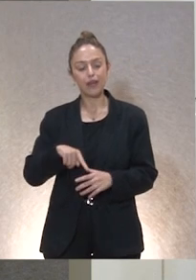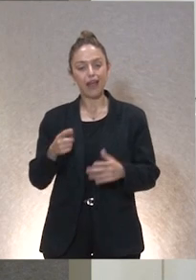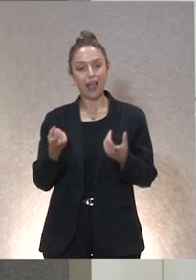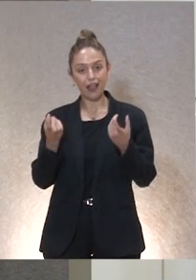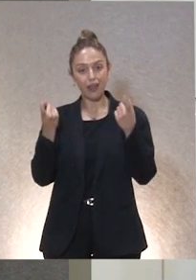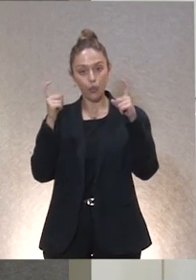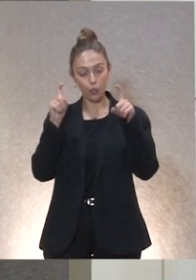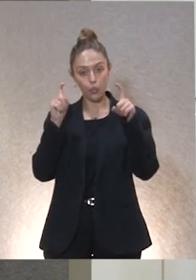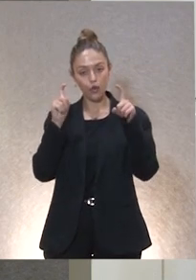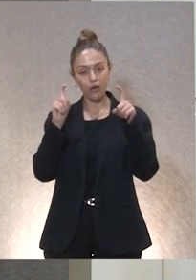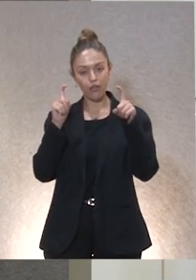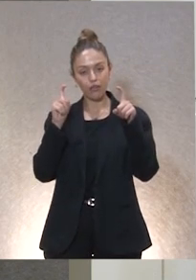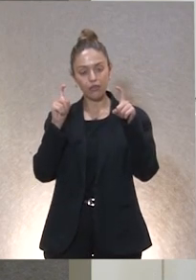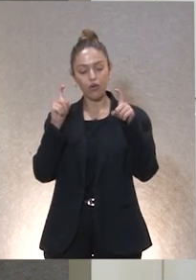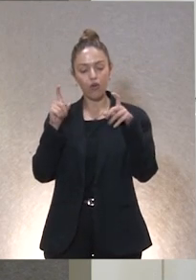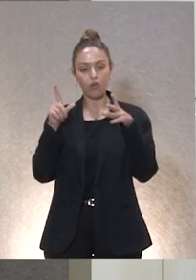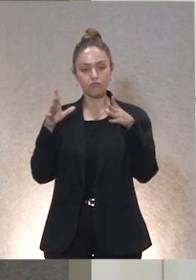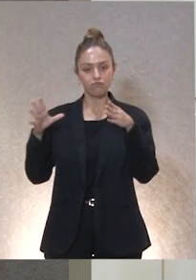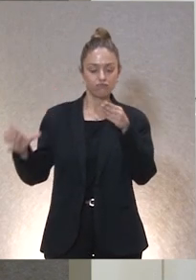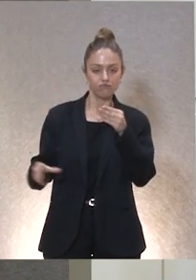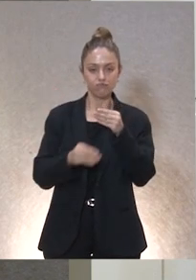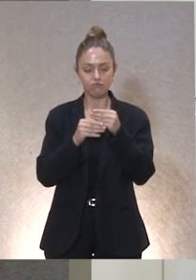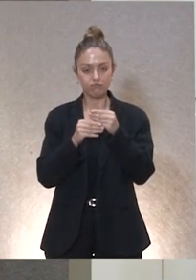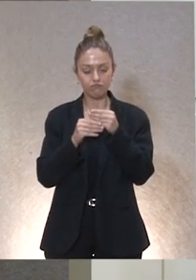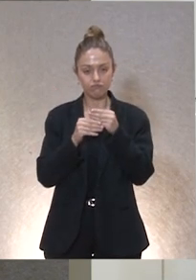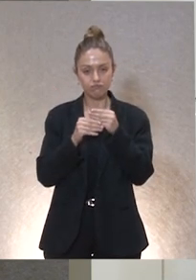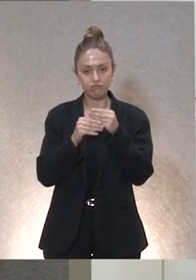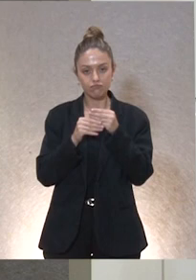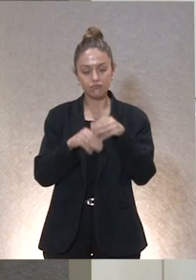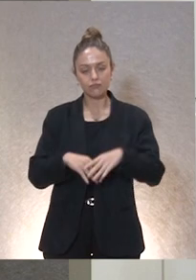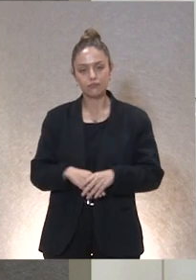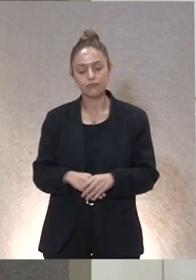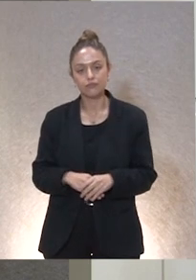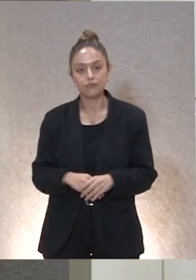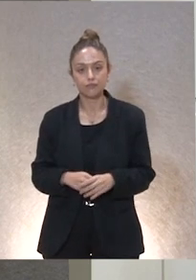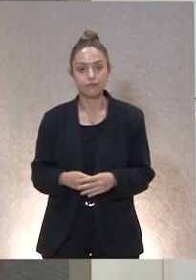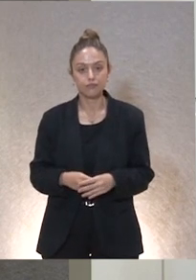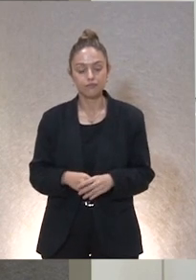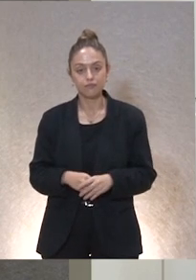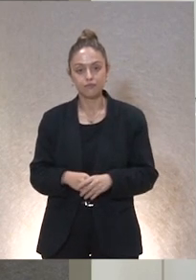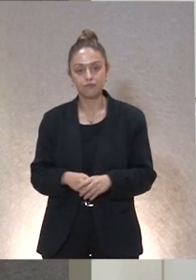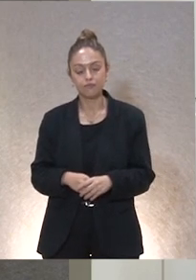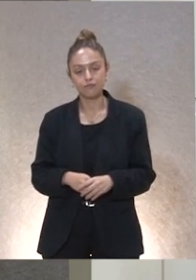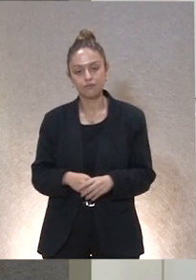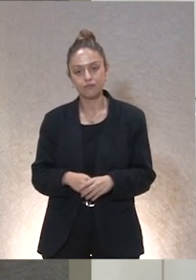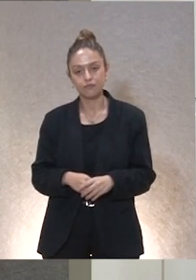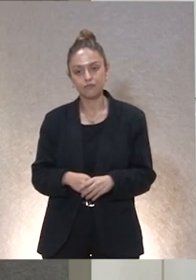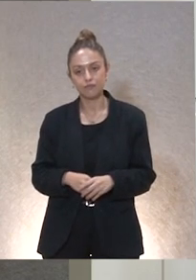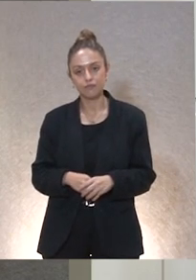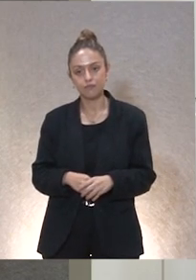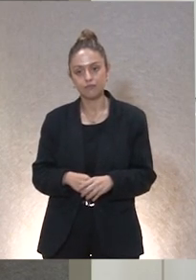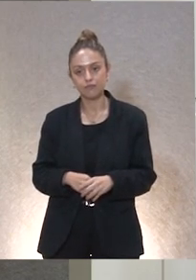eh eh contribuyó Porque Eh Pues eso eh